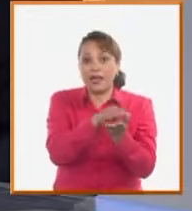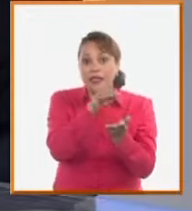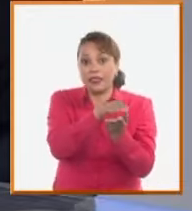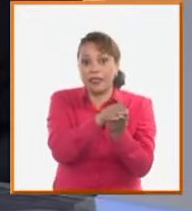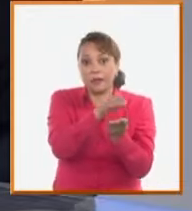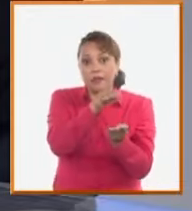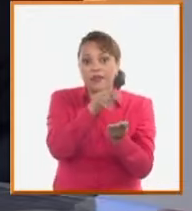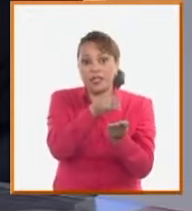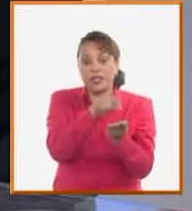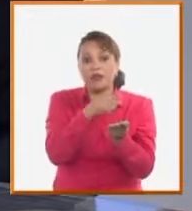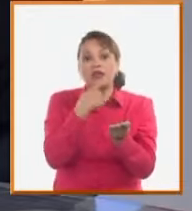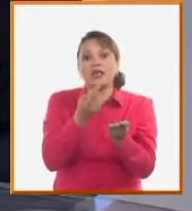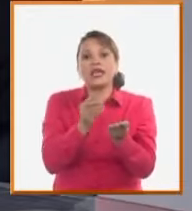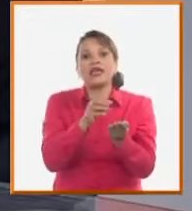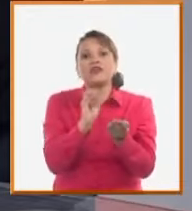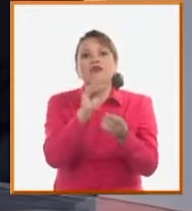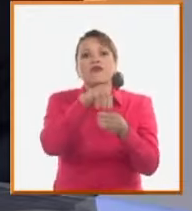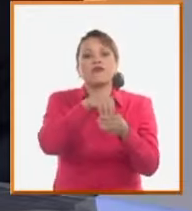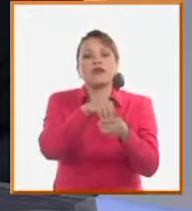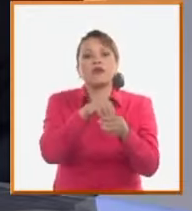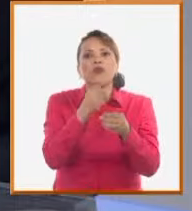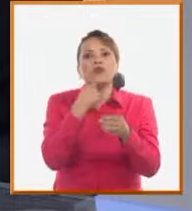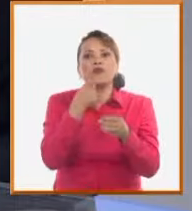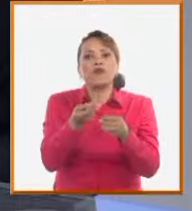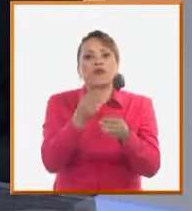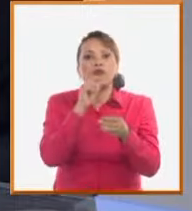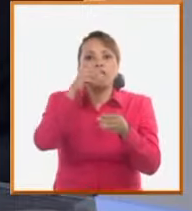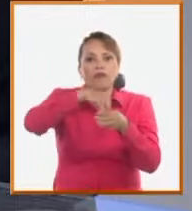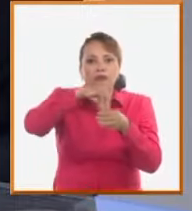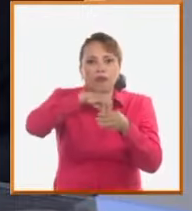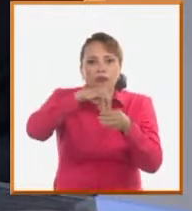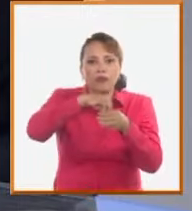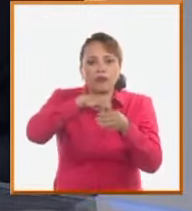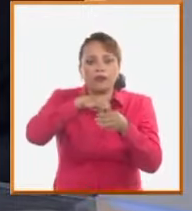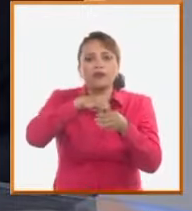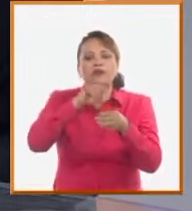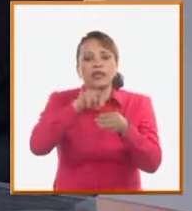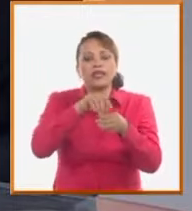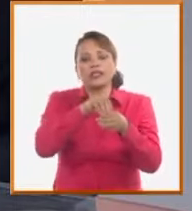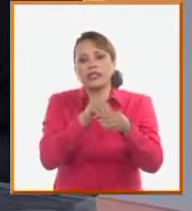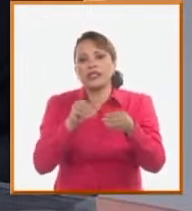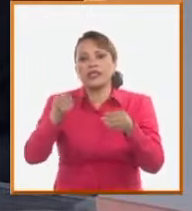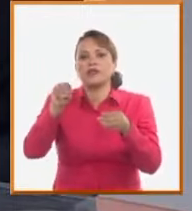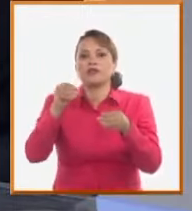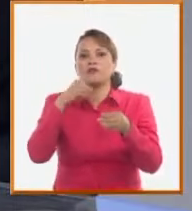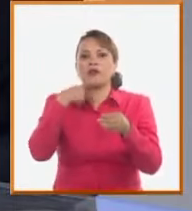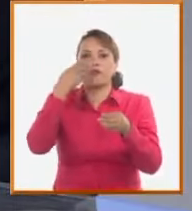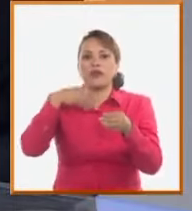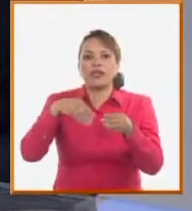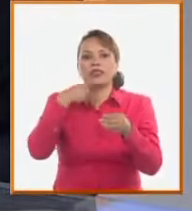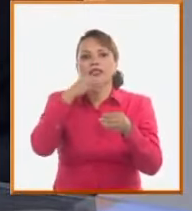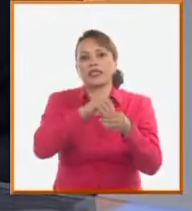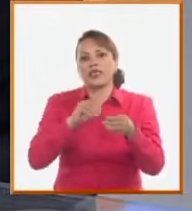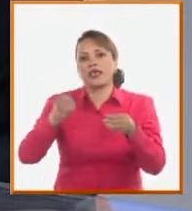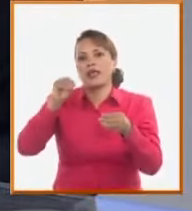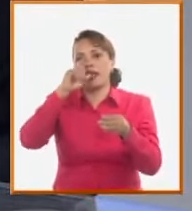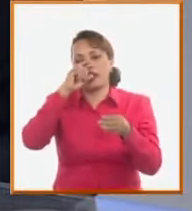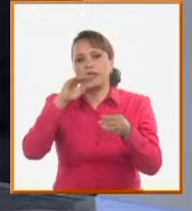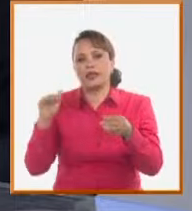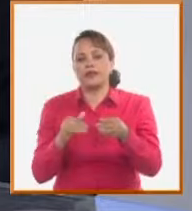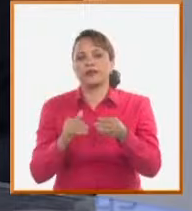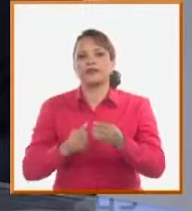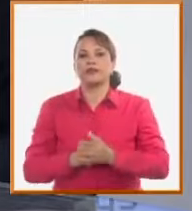un fondo que tiene que rendir de acuerdo a las tablas de mortalidad y de supervivencia de la población, porque en este caso estos seguros son